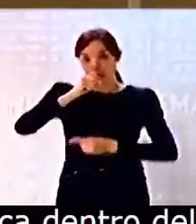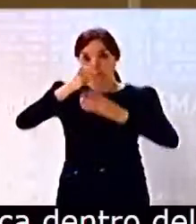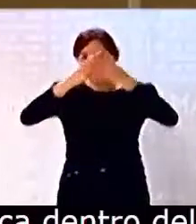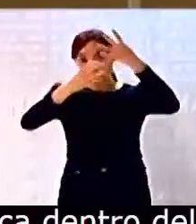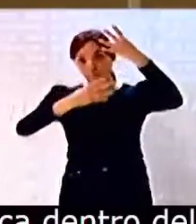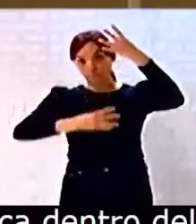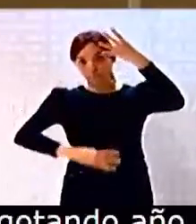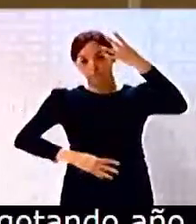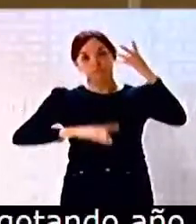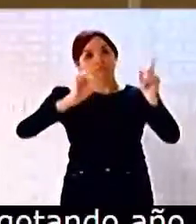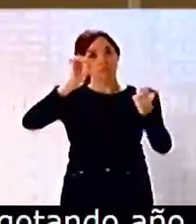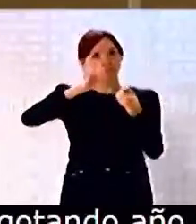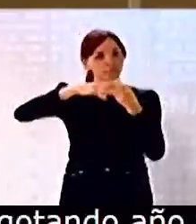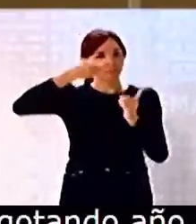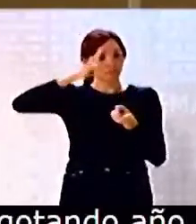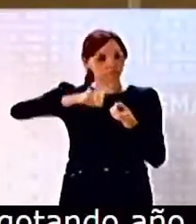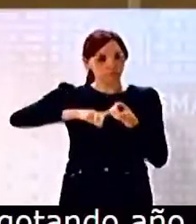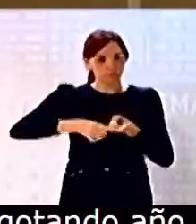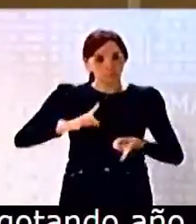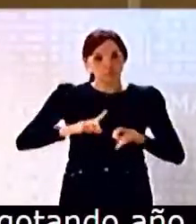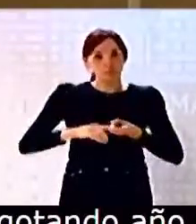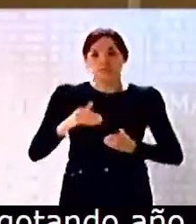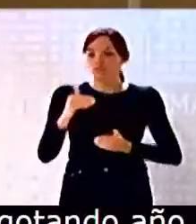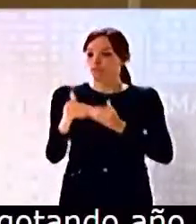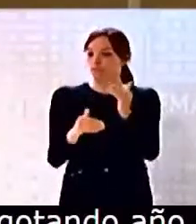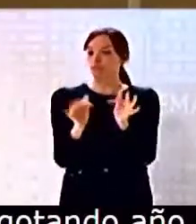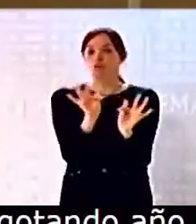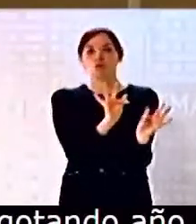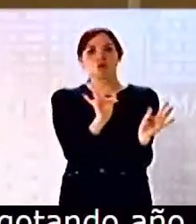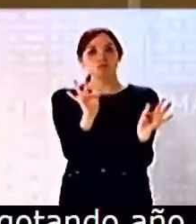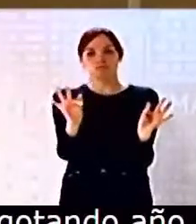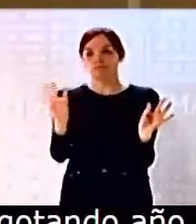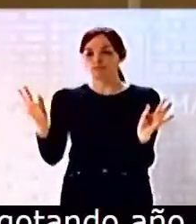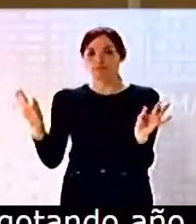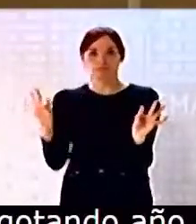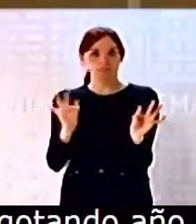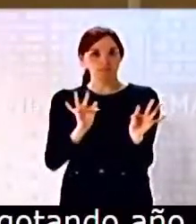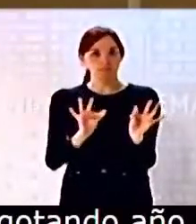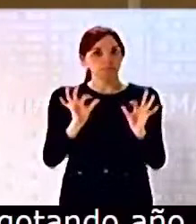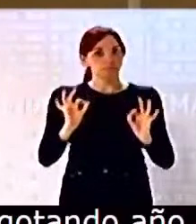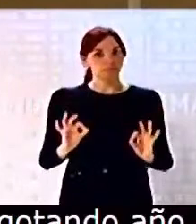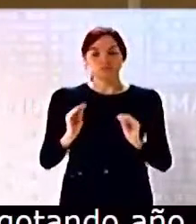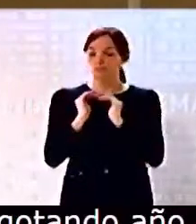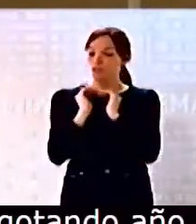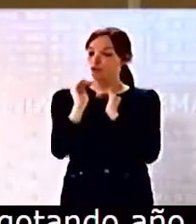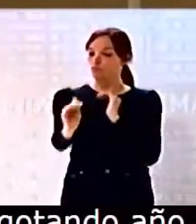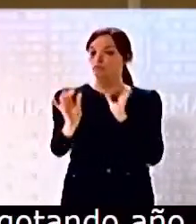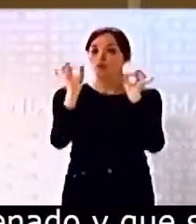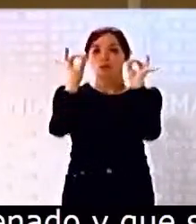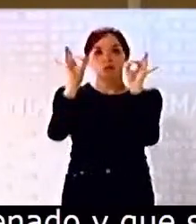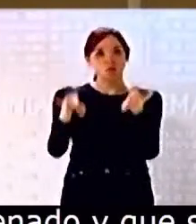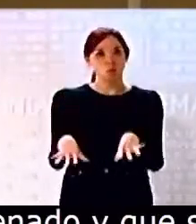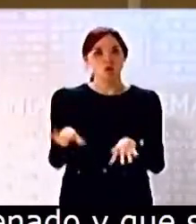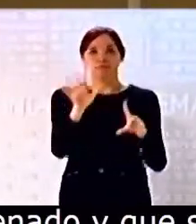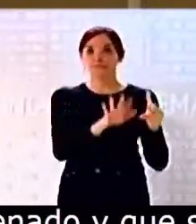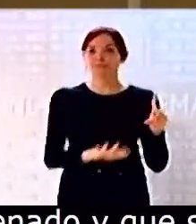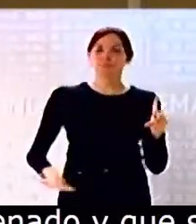nacimiento y vayamos haciendo un proceso ordenado y que sea homogéneo en toda la